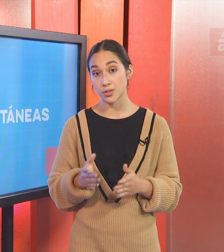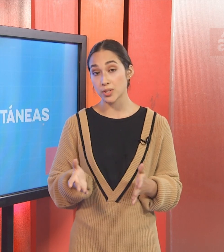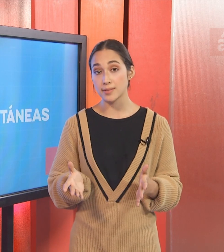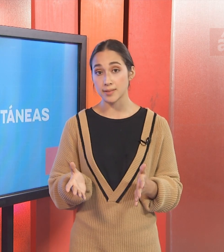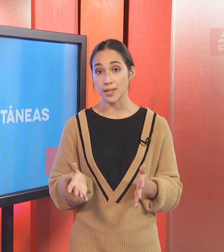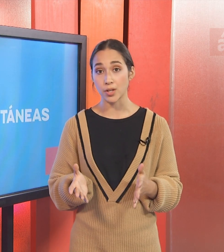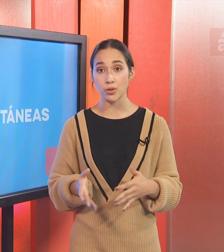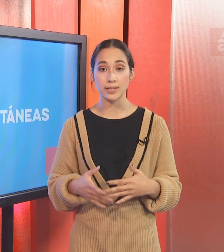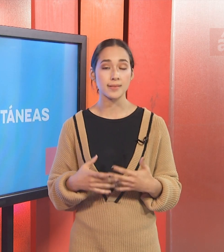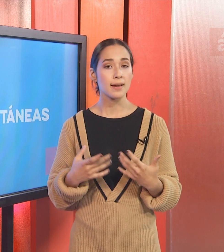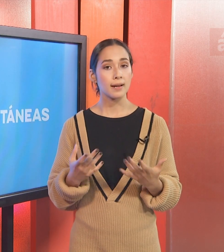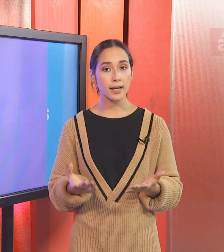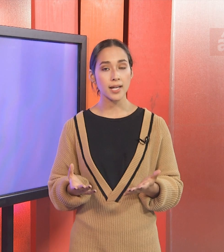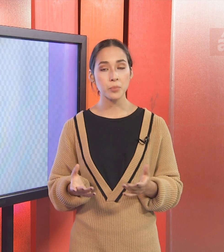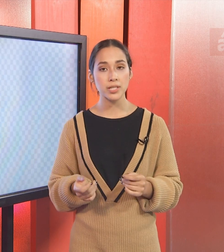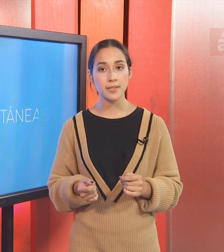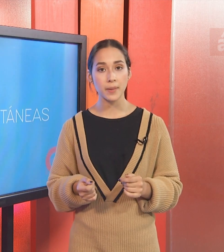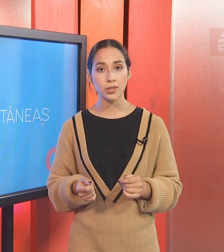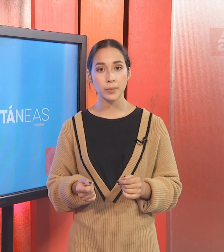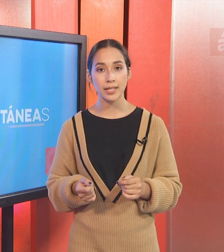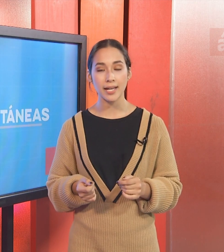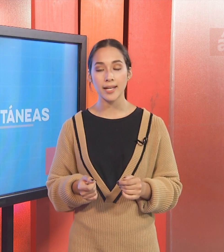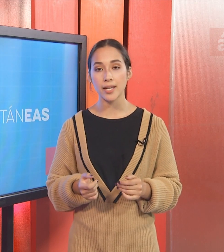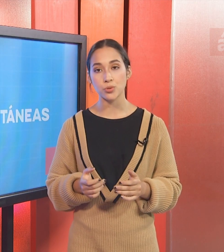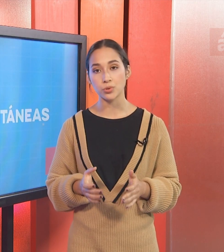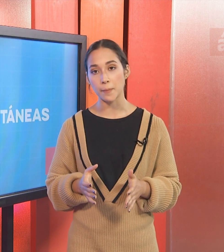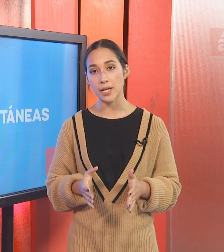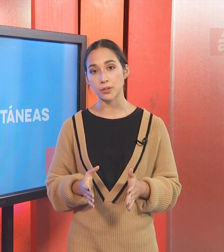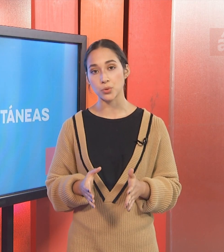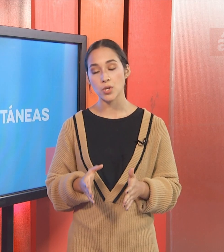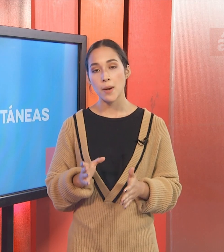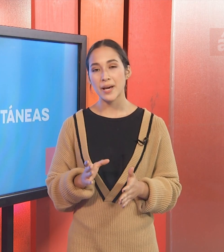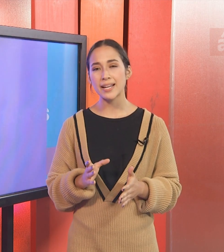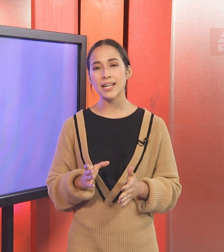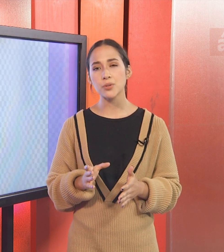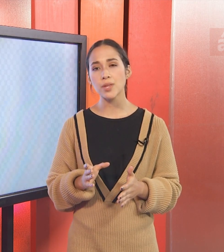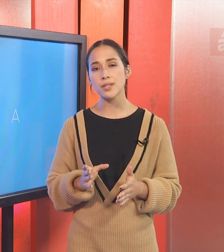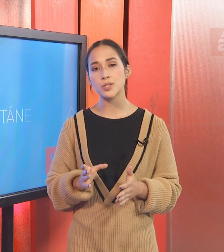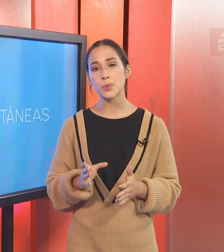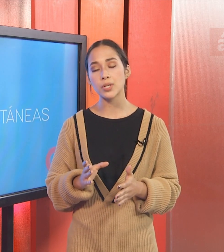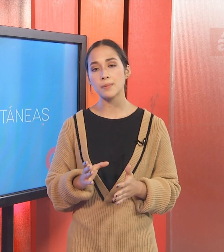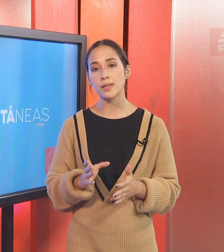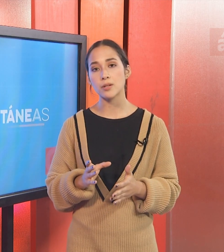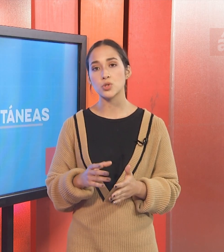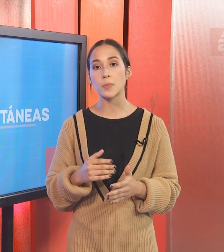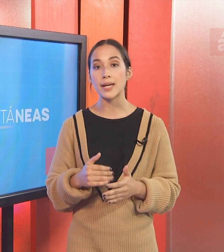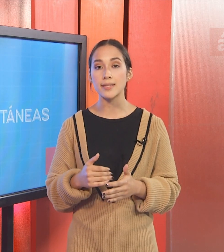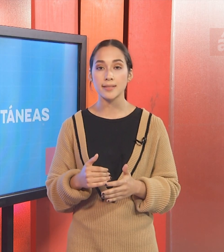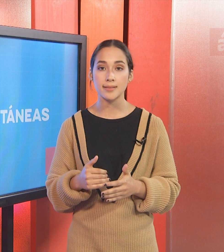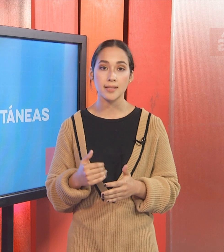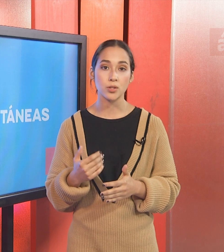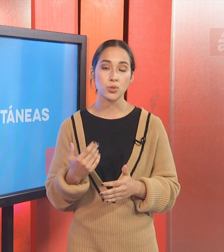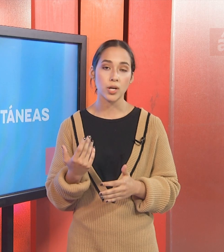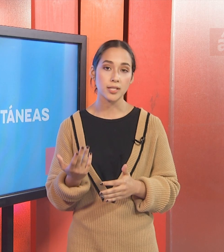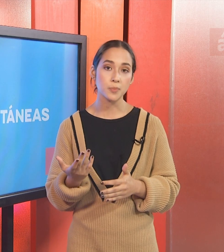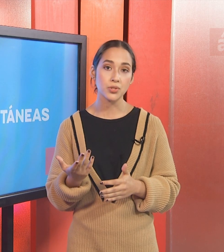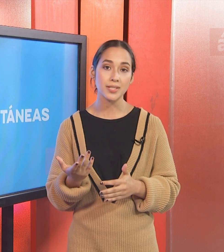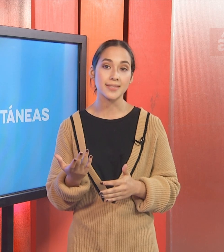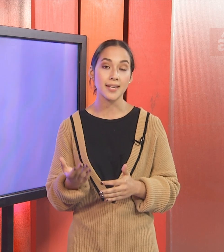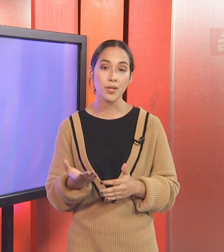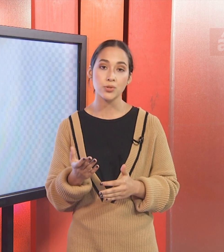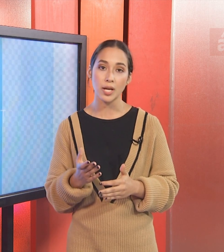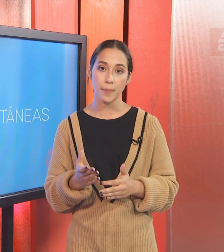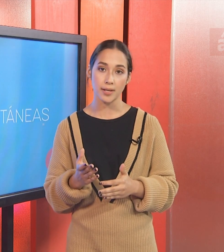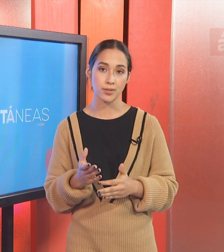como Relaciones Exteriores, la Liga Municipal Dominicana y ayuntamientos, para que la ayuda disponible de los países y de los